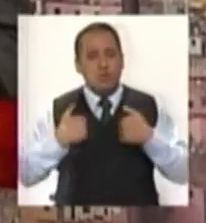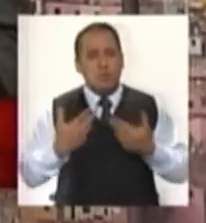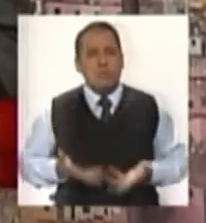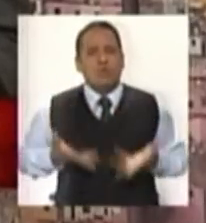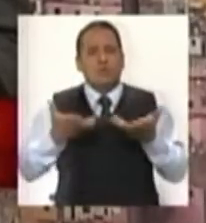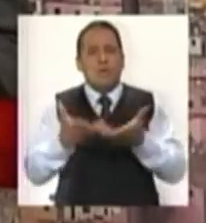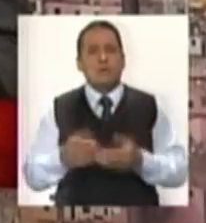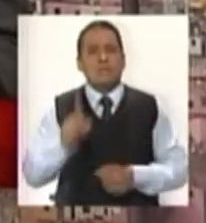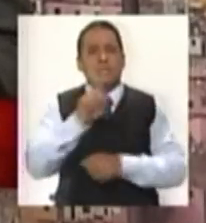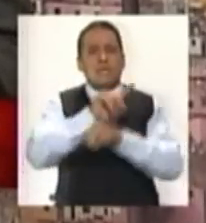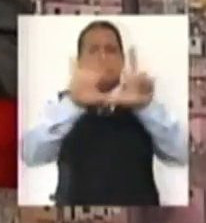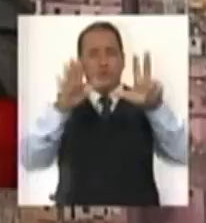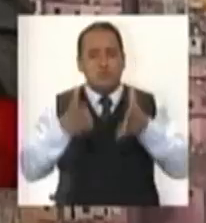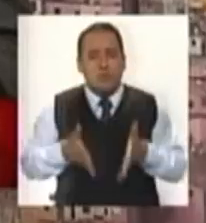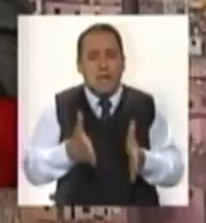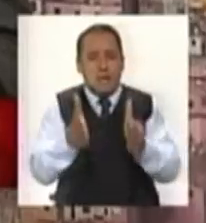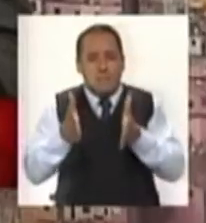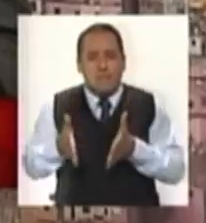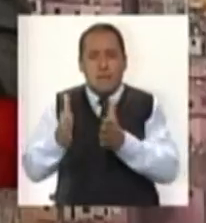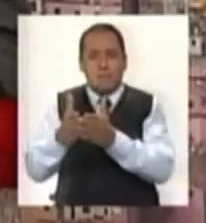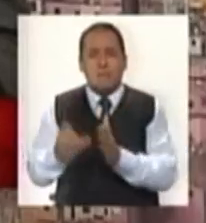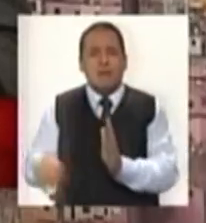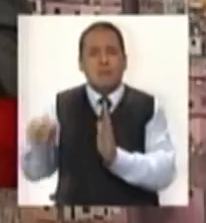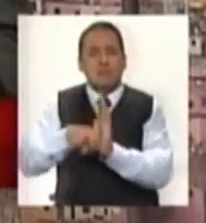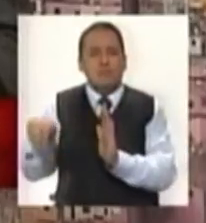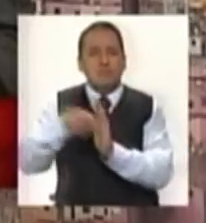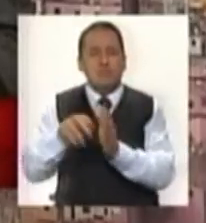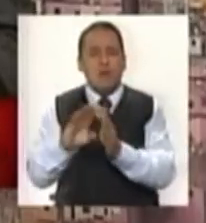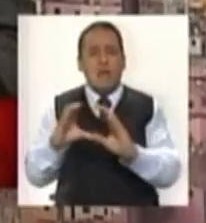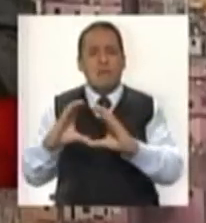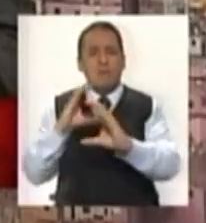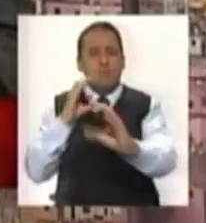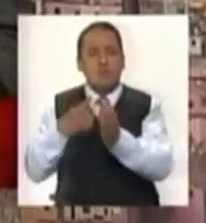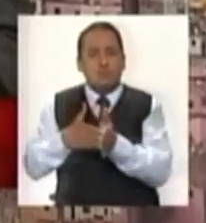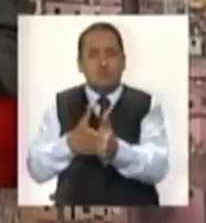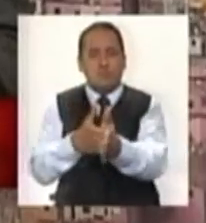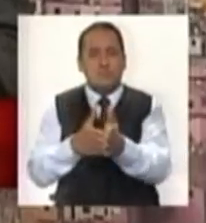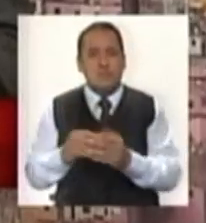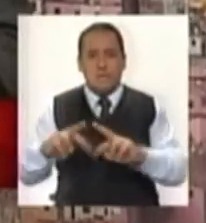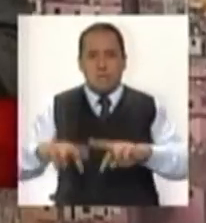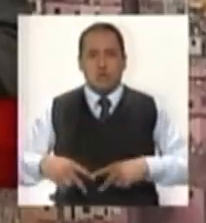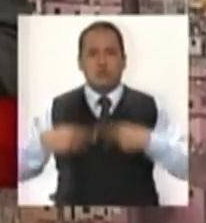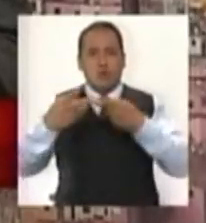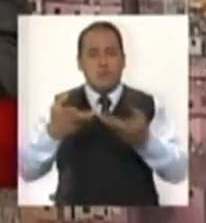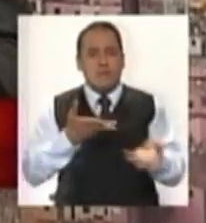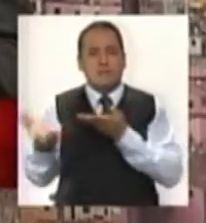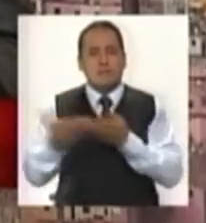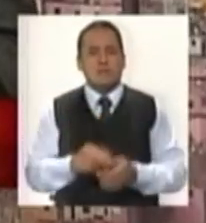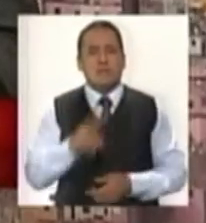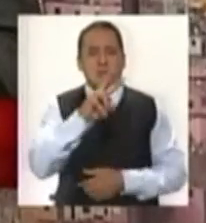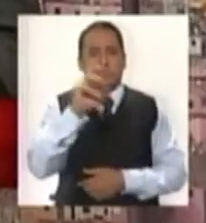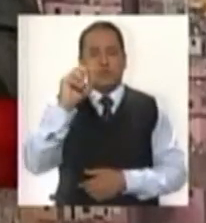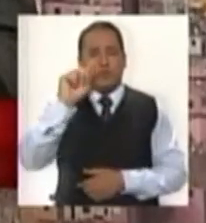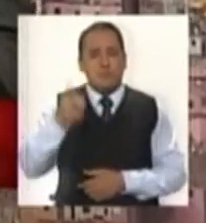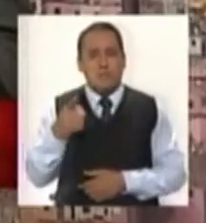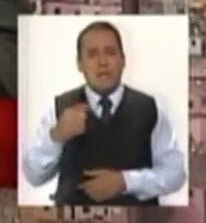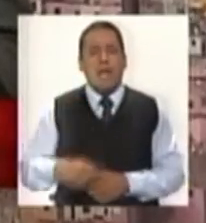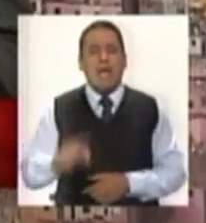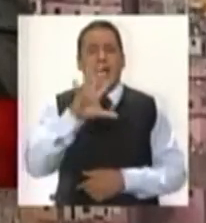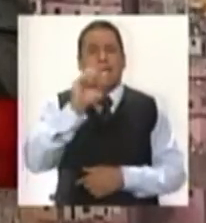incorporado 18 rutas alimentadoras al Metropolitano y subimos el número de usuarios de este servicio de 200,000 a 500,000